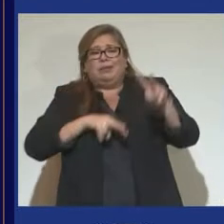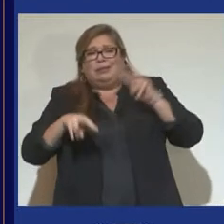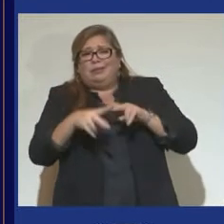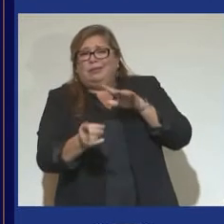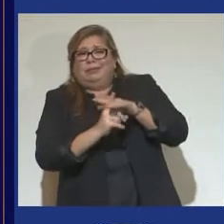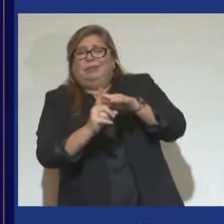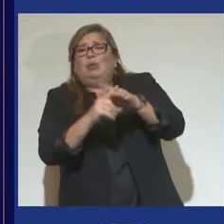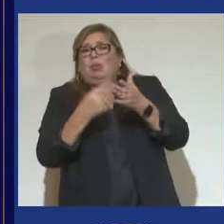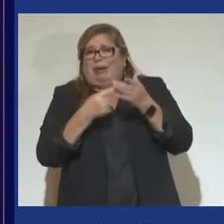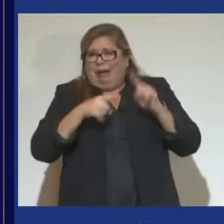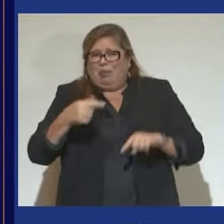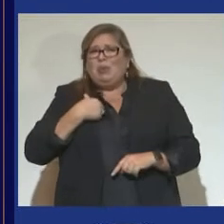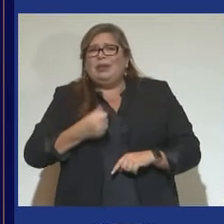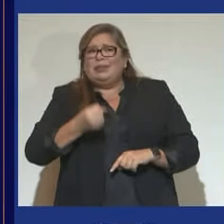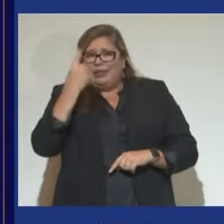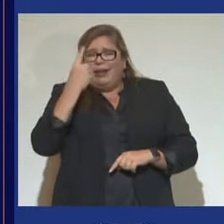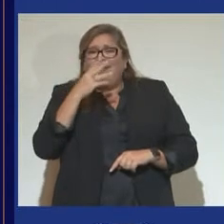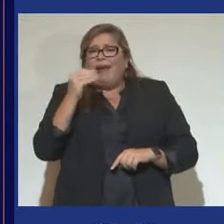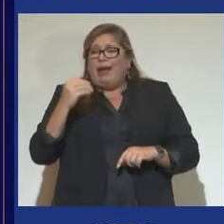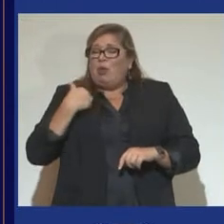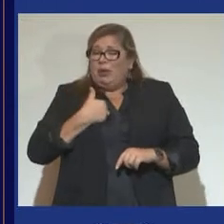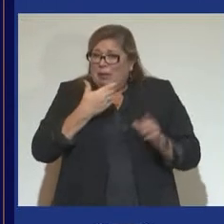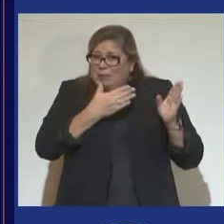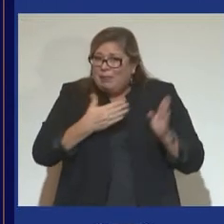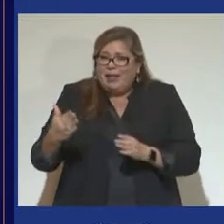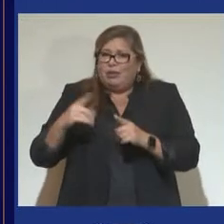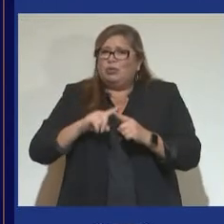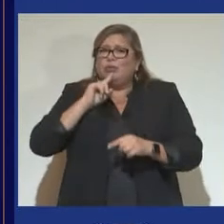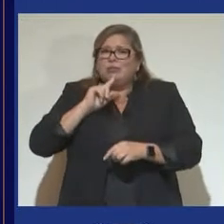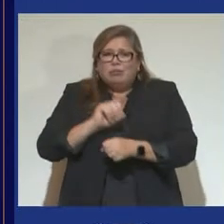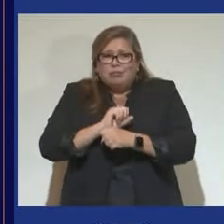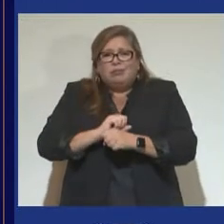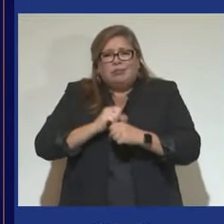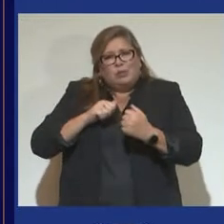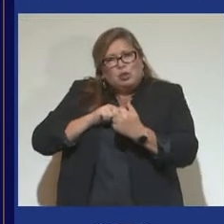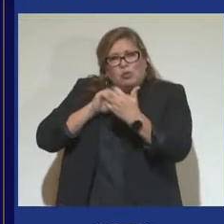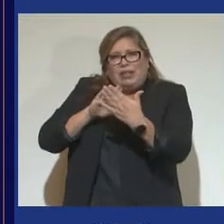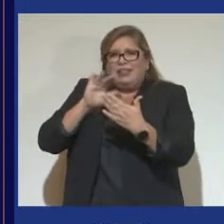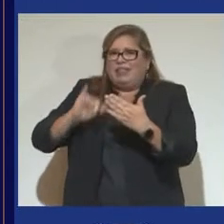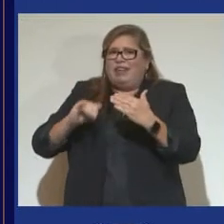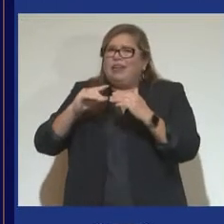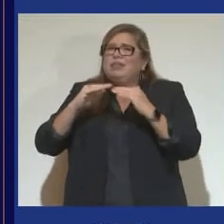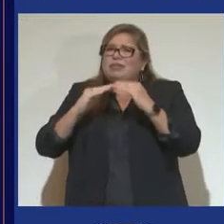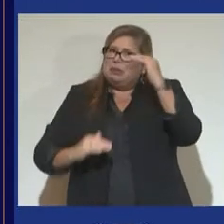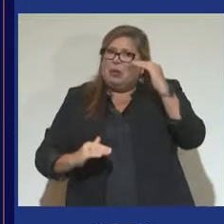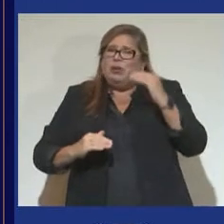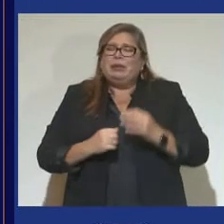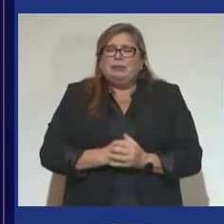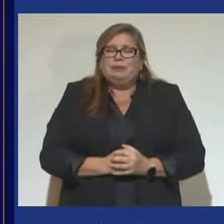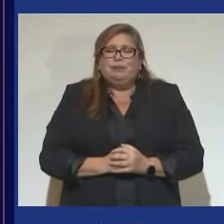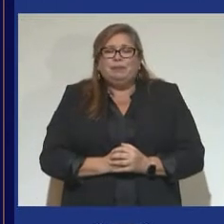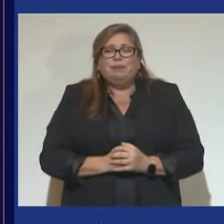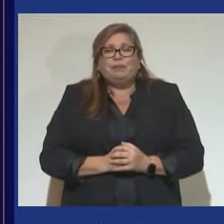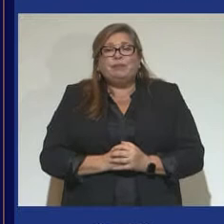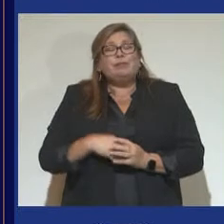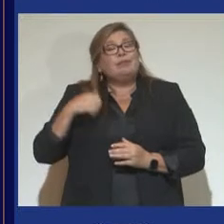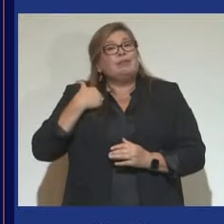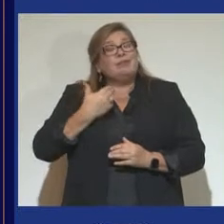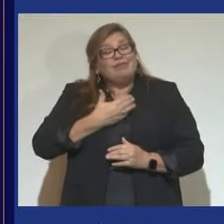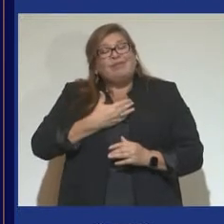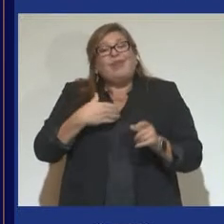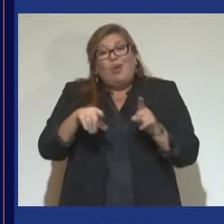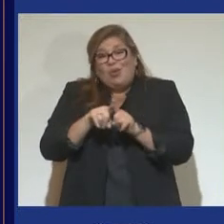realidades y la intención está allí en cuanto a resolver esas realidades en cuanto al predicado nuestro enfoque en el